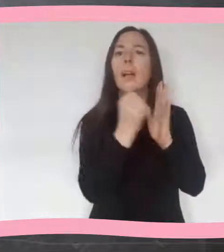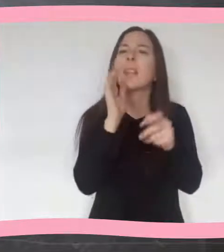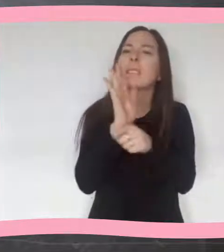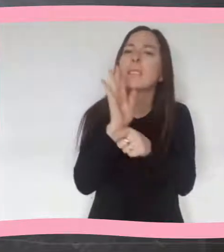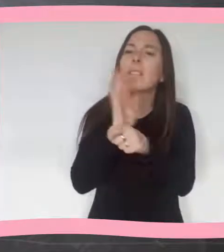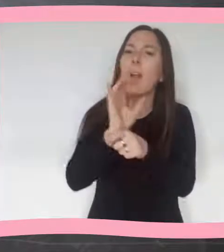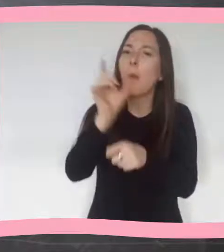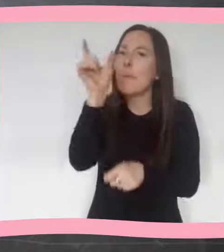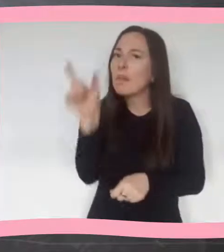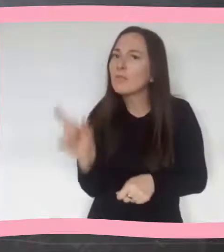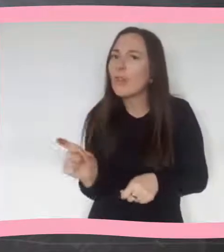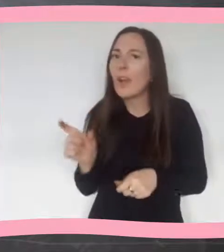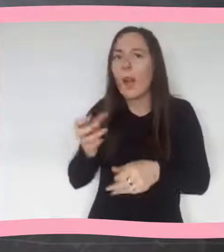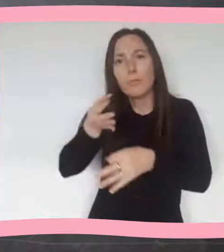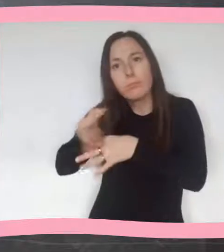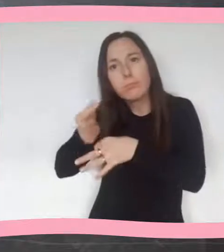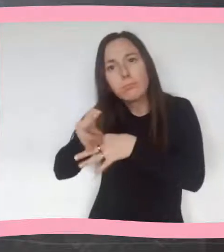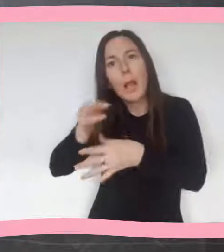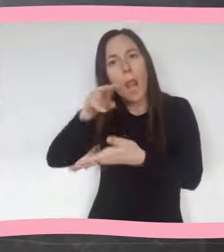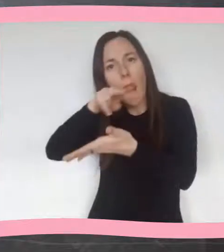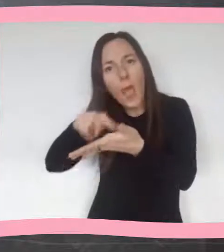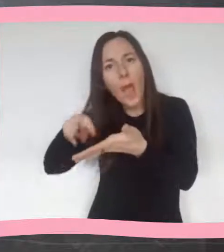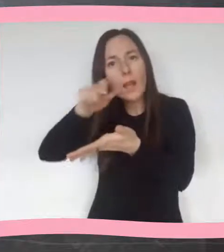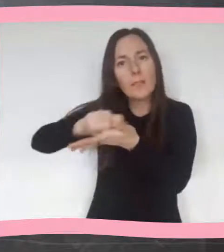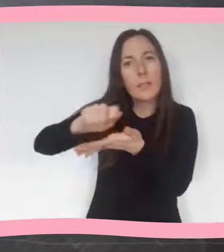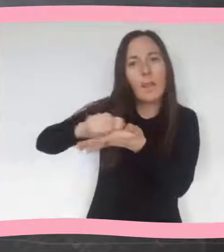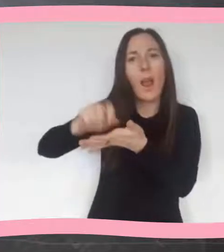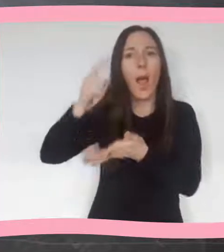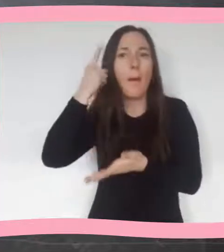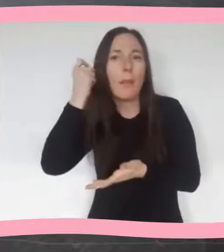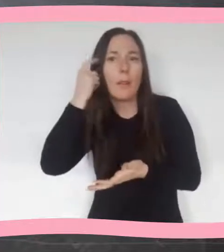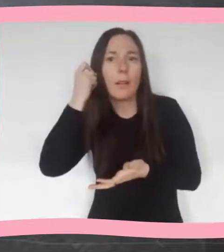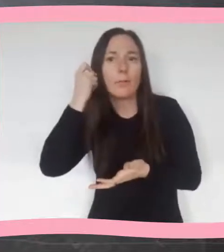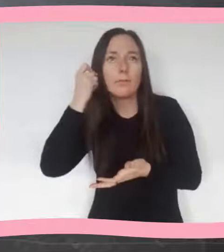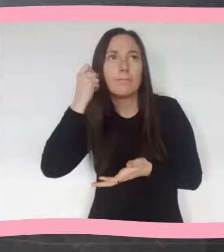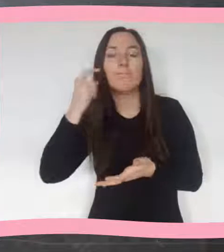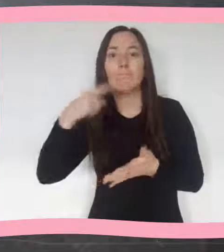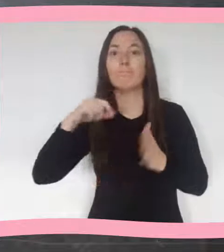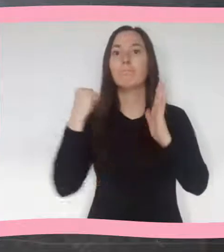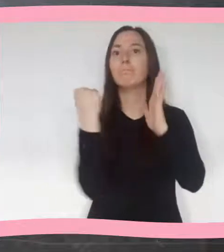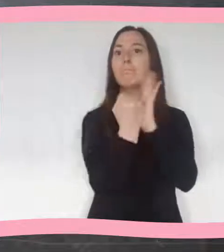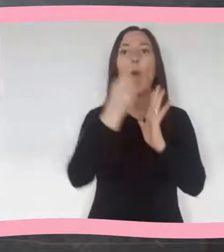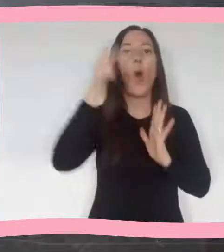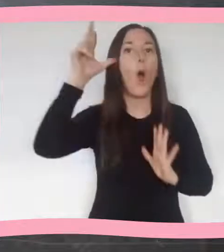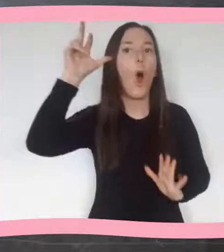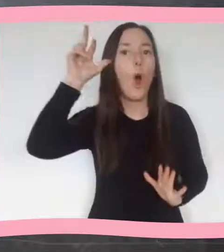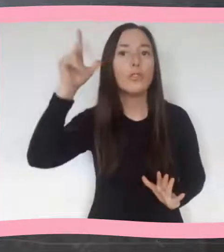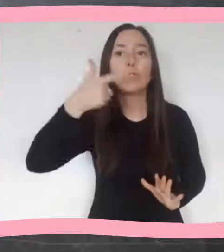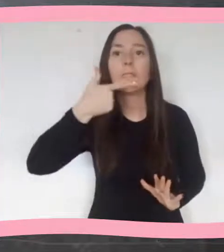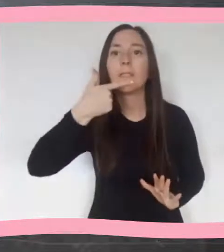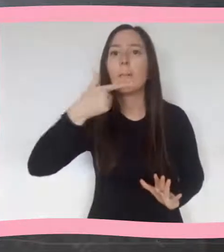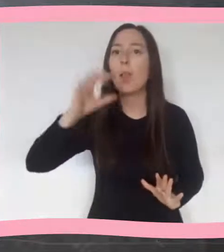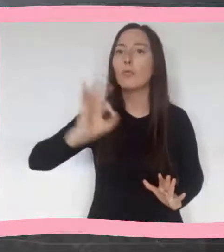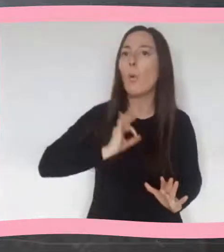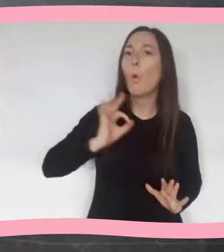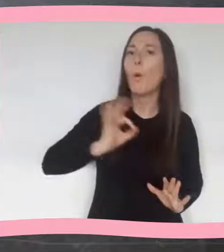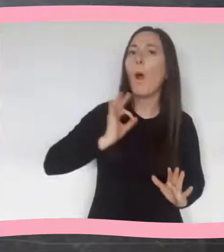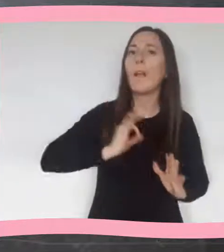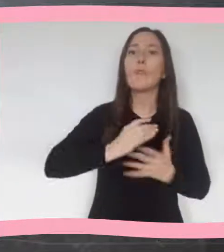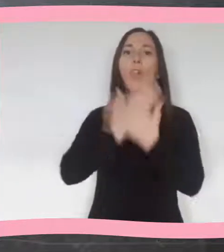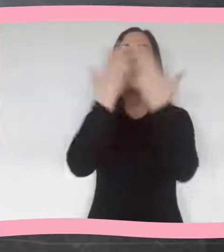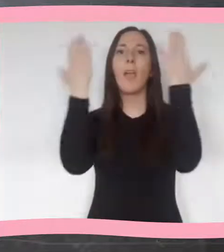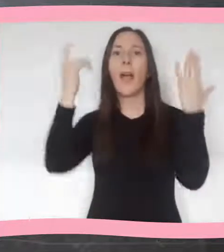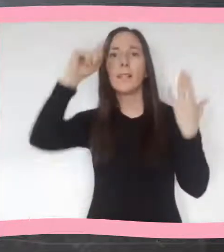qué significa para una persona estar alfabetizada y fijó el 8 de septiembre de cada año